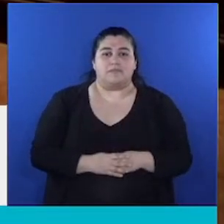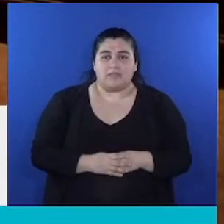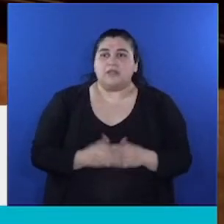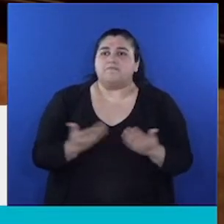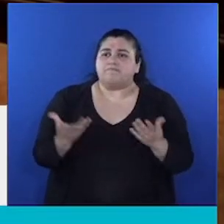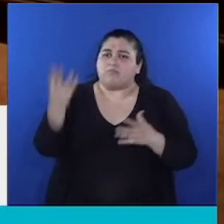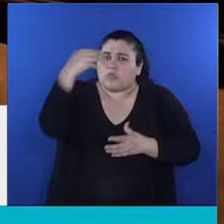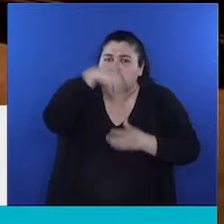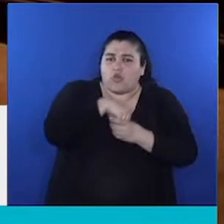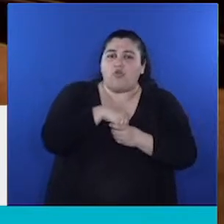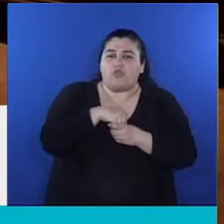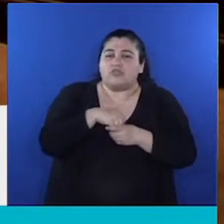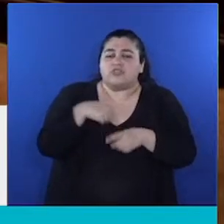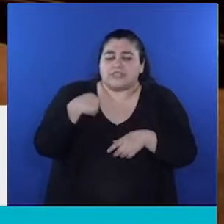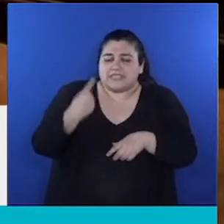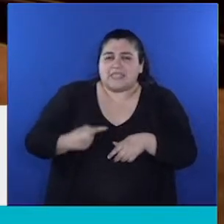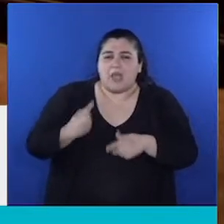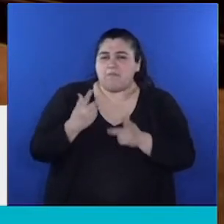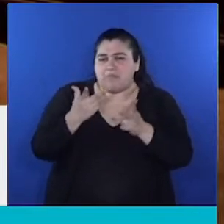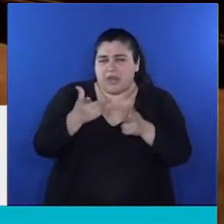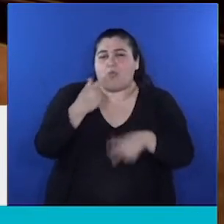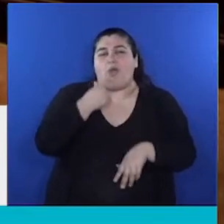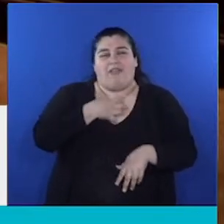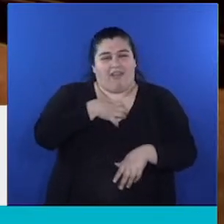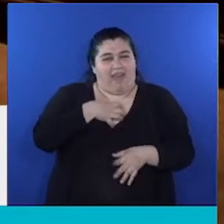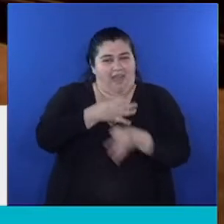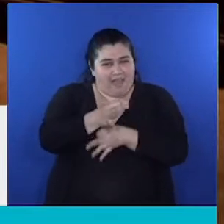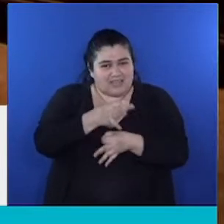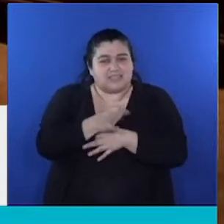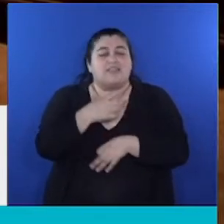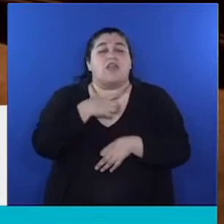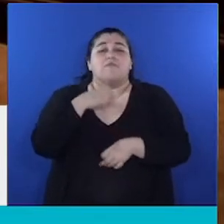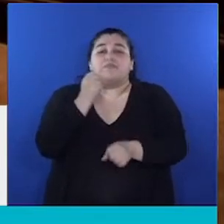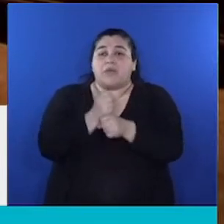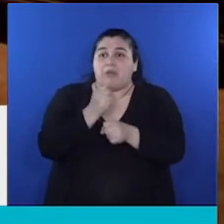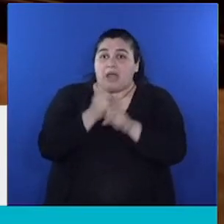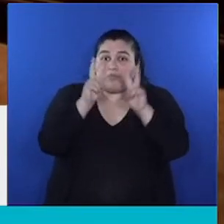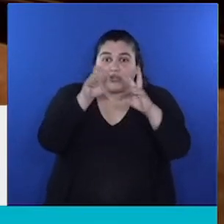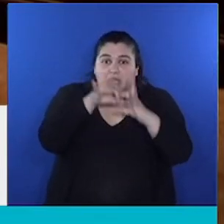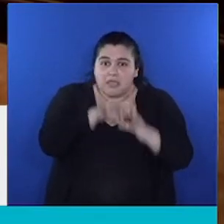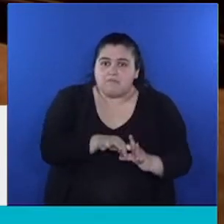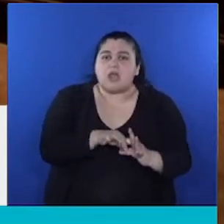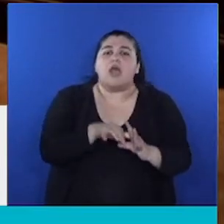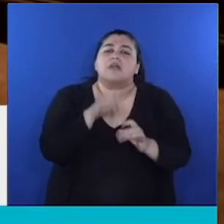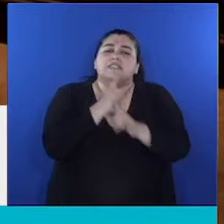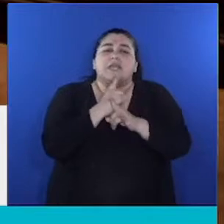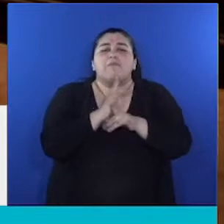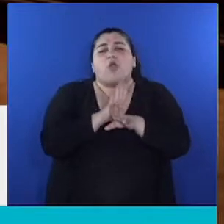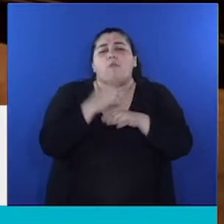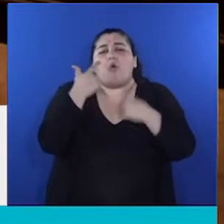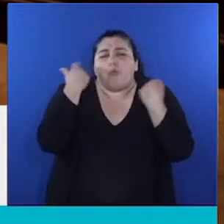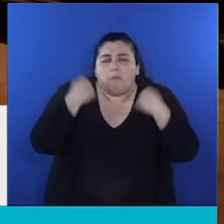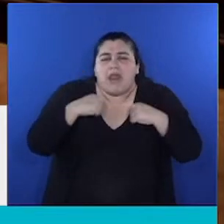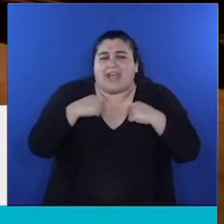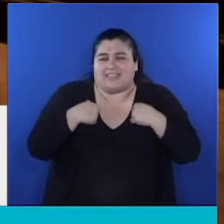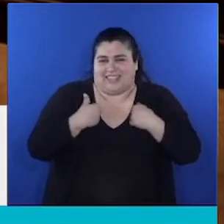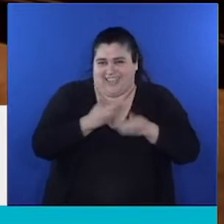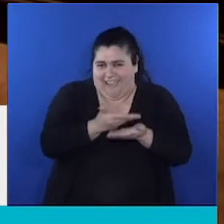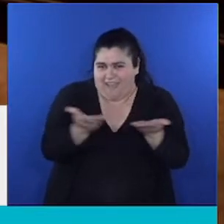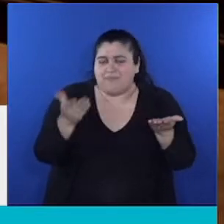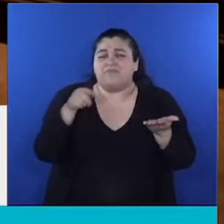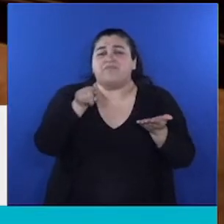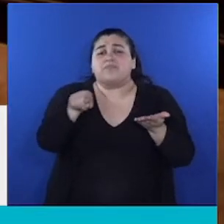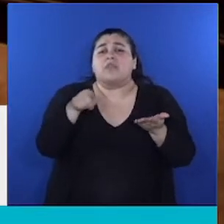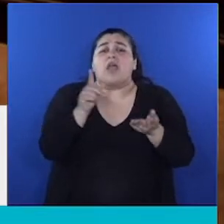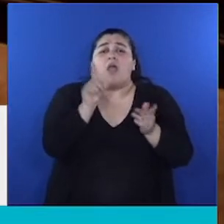siempre hago, cuando doy clase y cuando trabajamos en relación a estos temas, un ejercicio. Y le digo a los varones, incluso a aquellos que